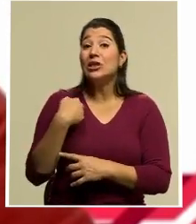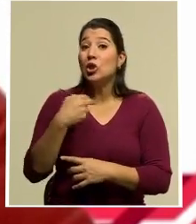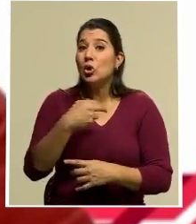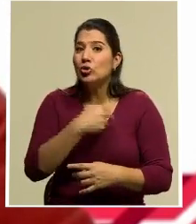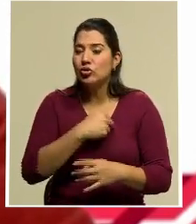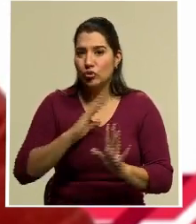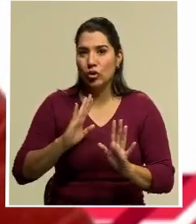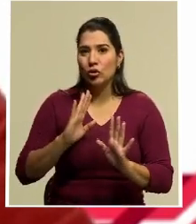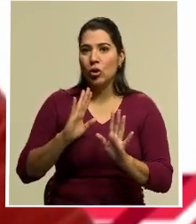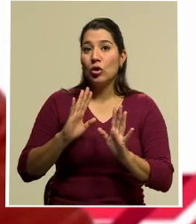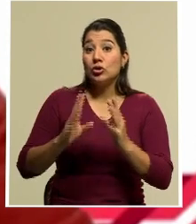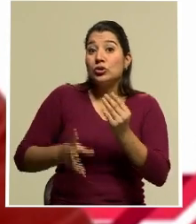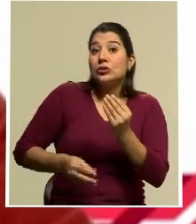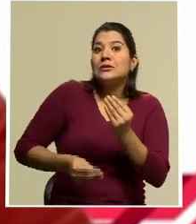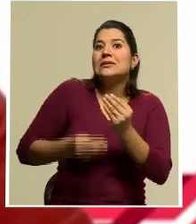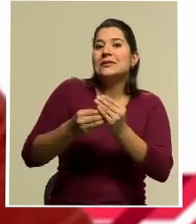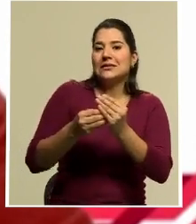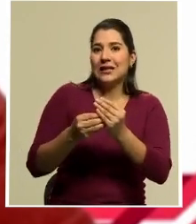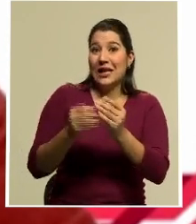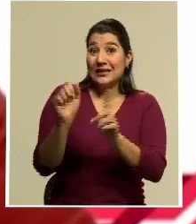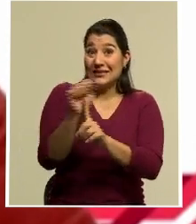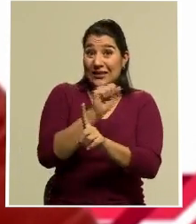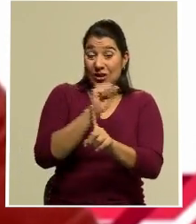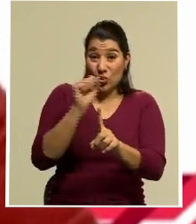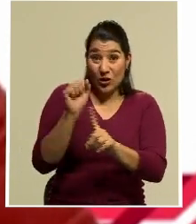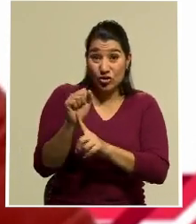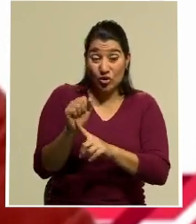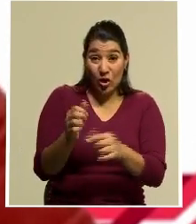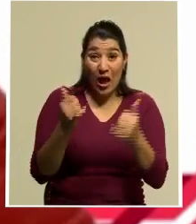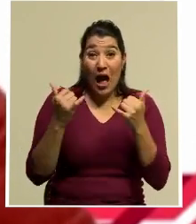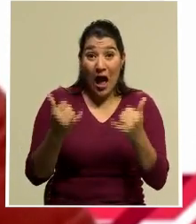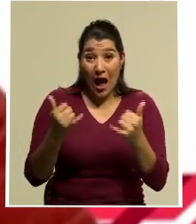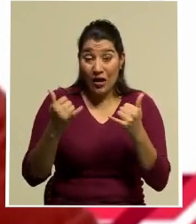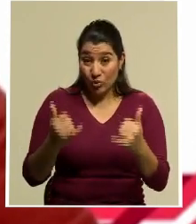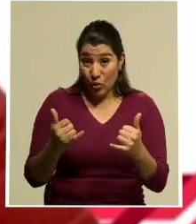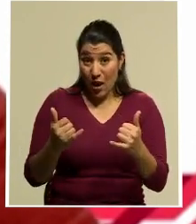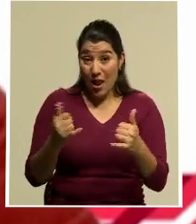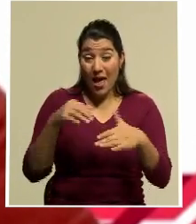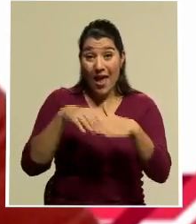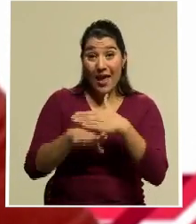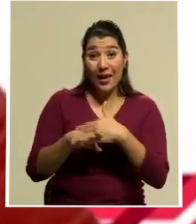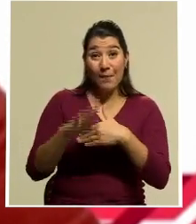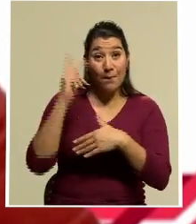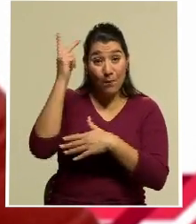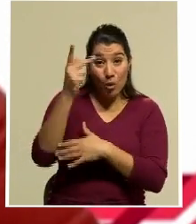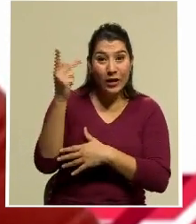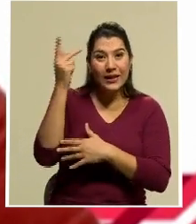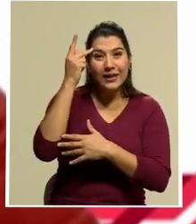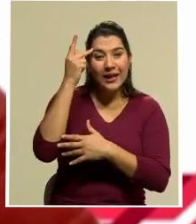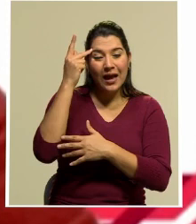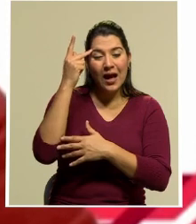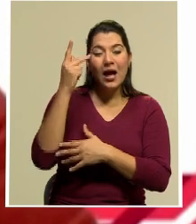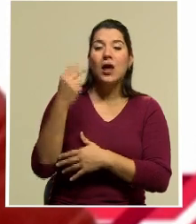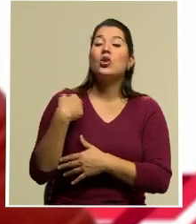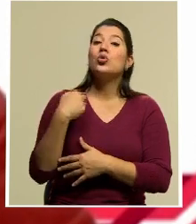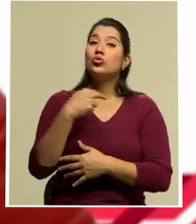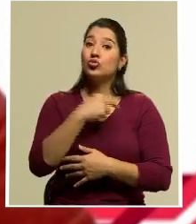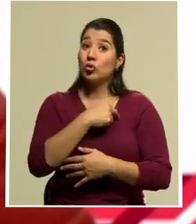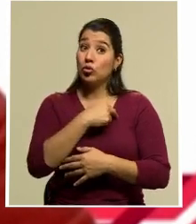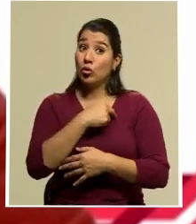últimamente están golpeando tanto en la opinión pública, vamos a encontrar que no se queda